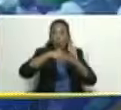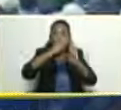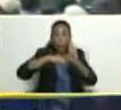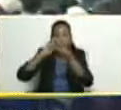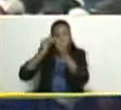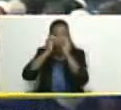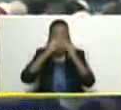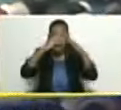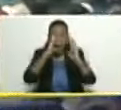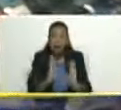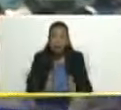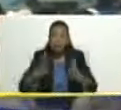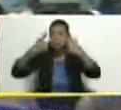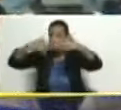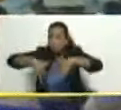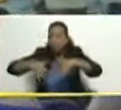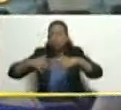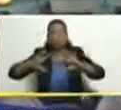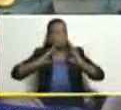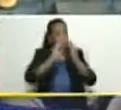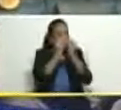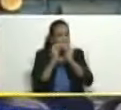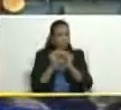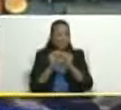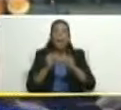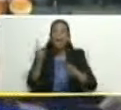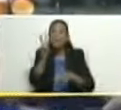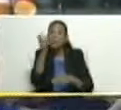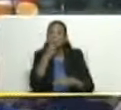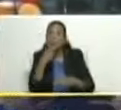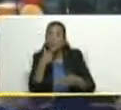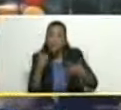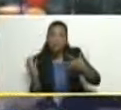Tricolor, la gran misión Venezuela Bella